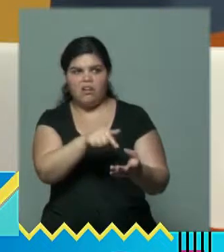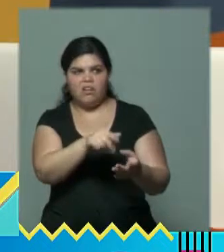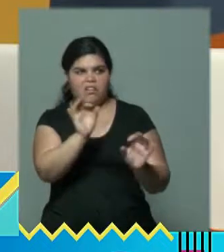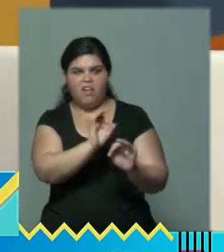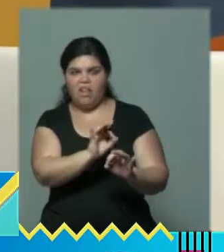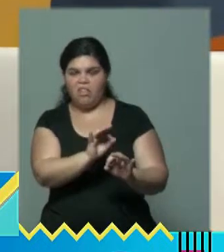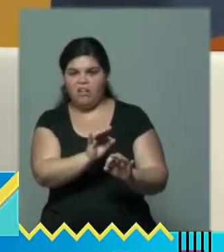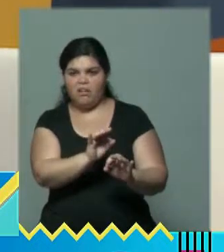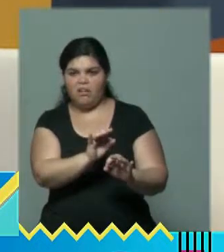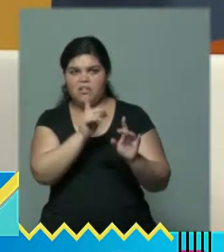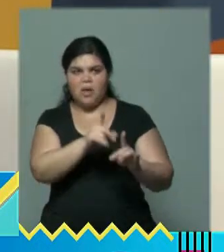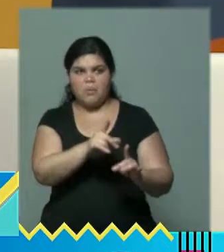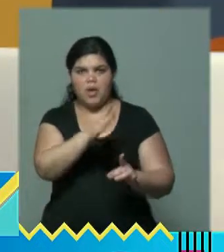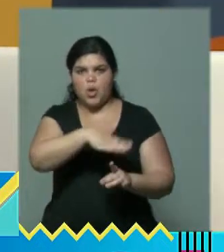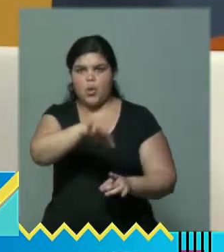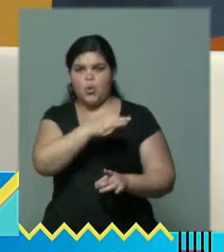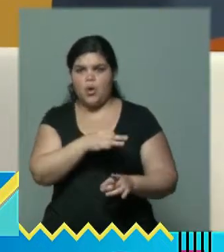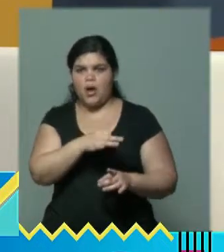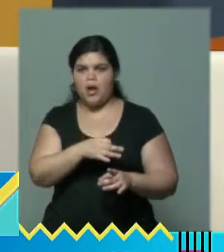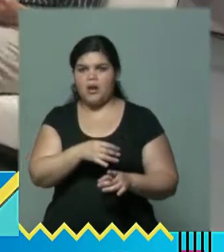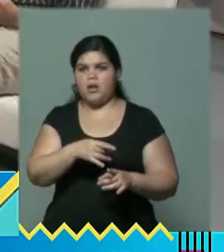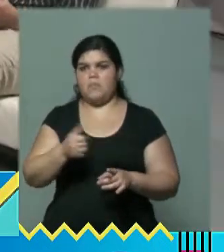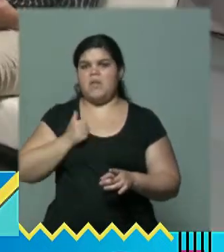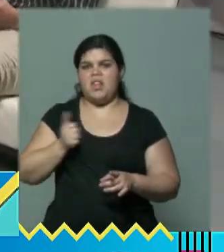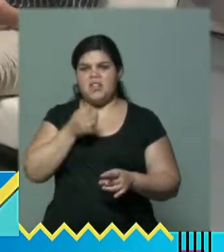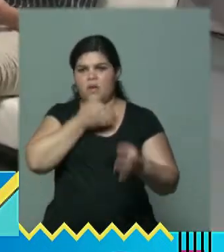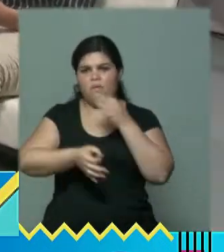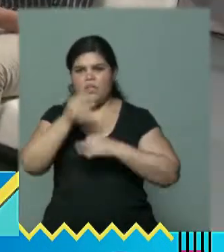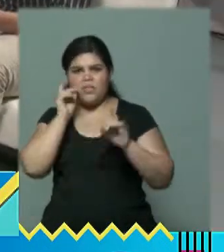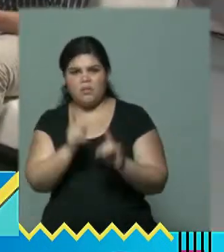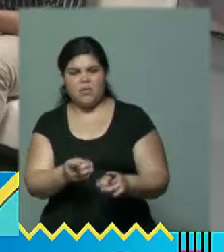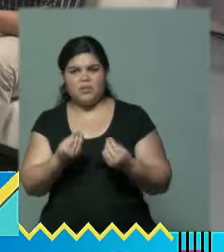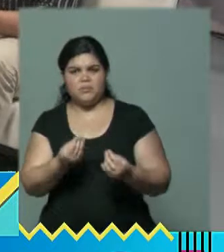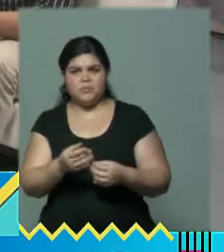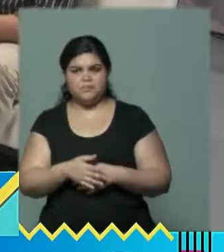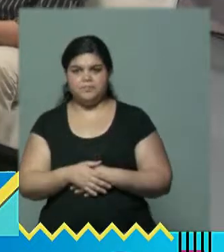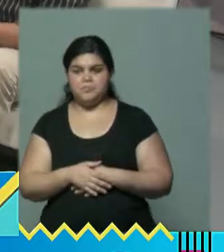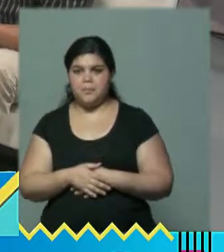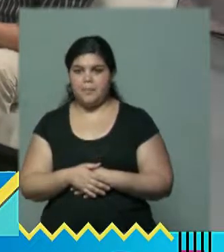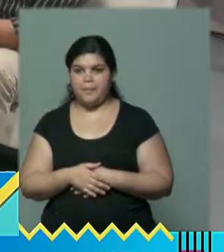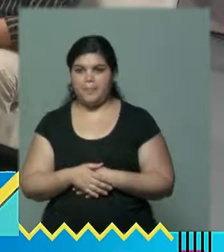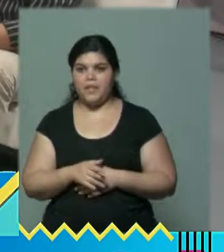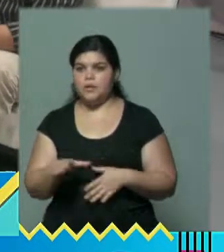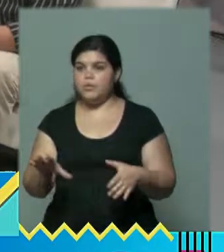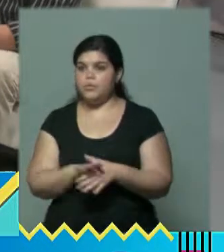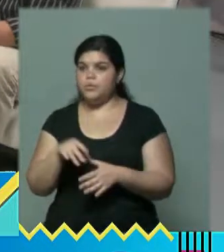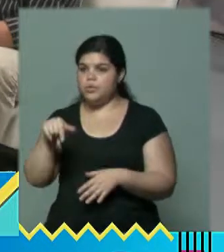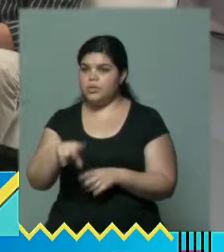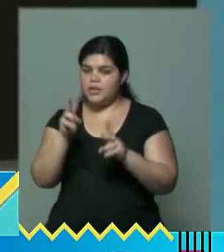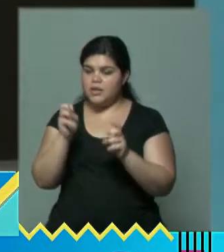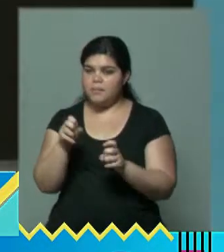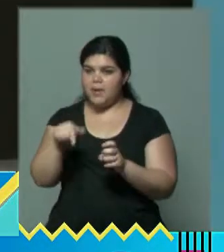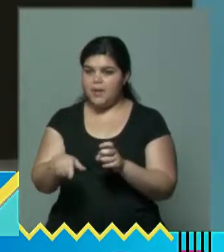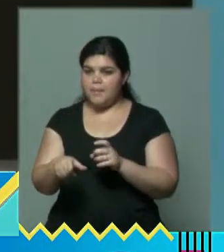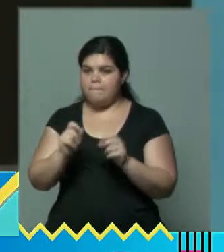hace eso, sino que se vende hasta una unidad militar, Campo de los Andes. Me gustaría preguntarte, Emilio, tema de las medidas, estas unidades de medidas que